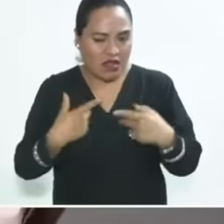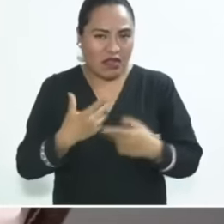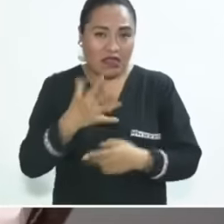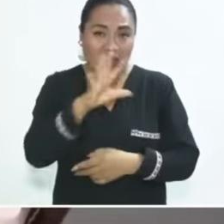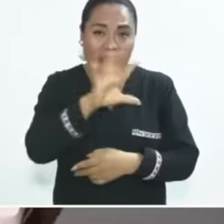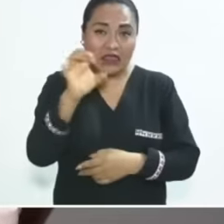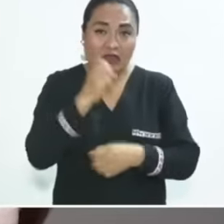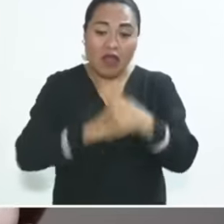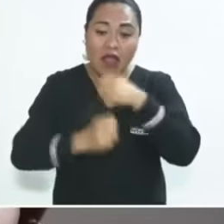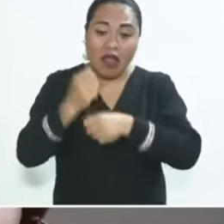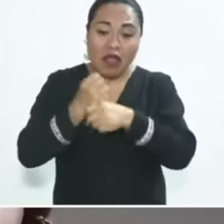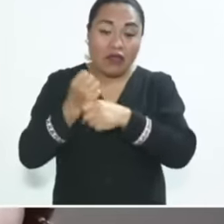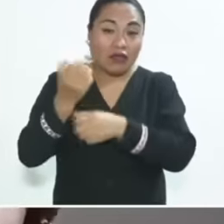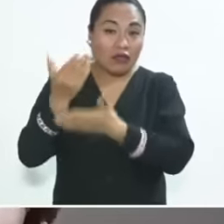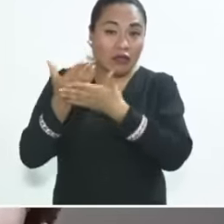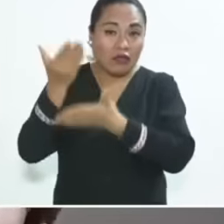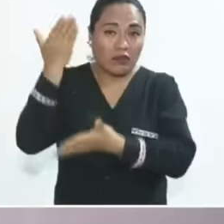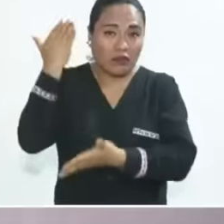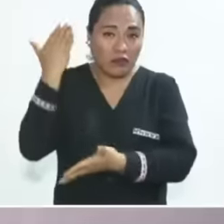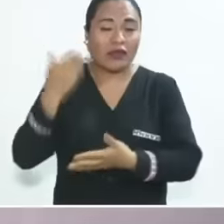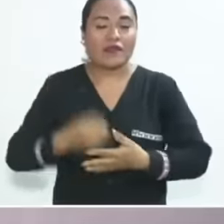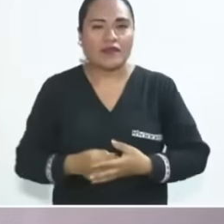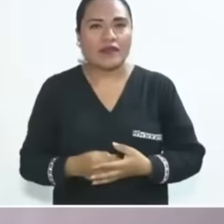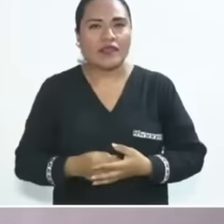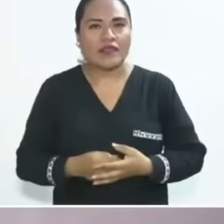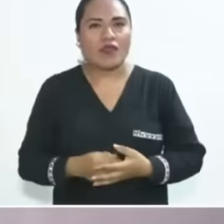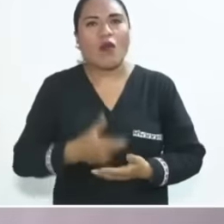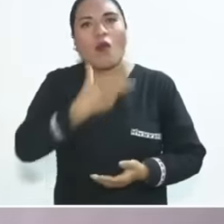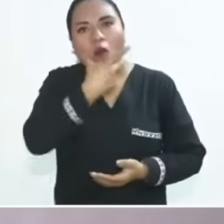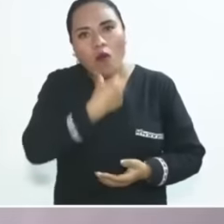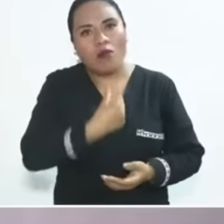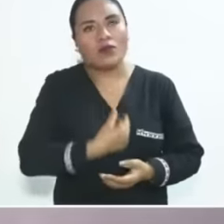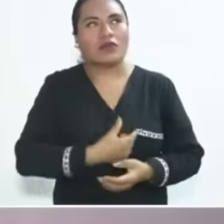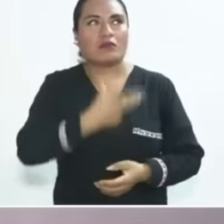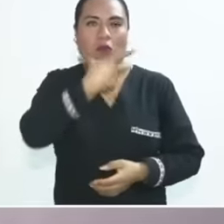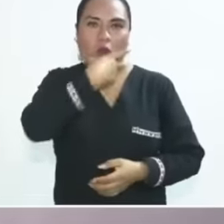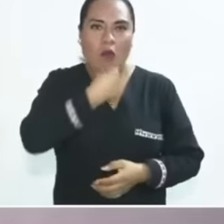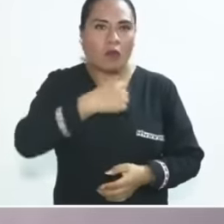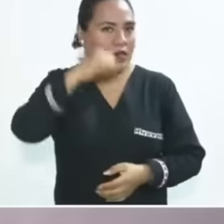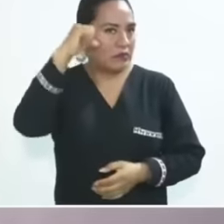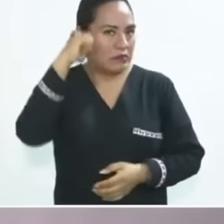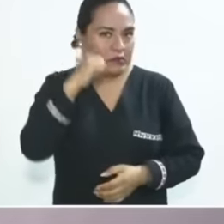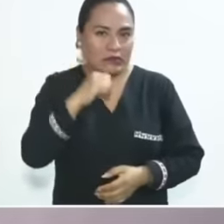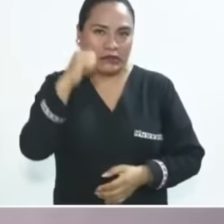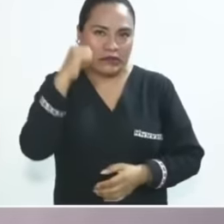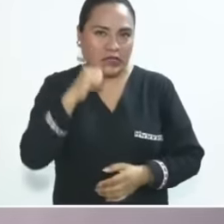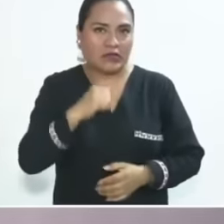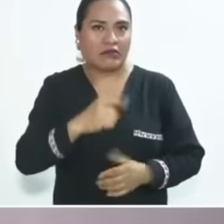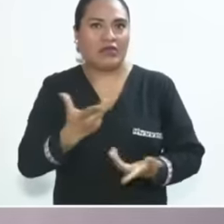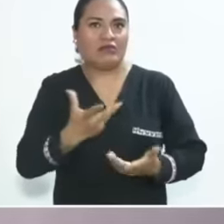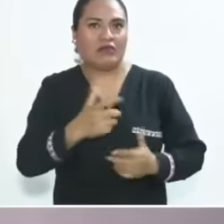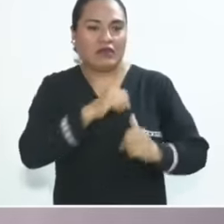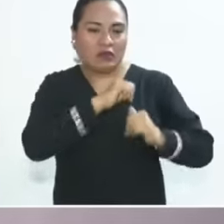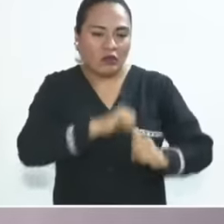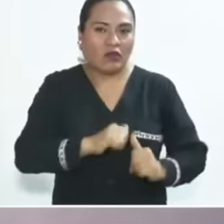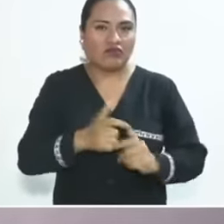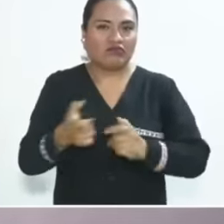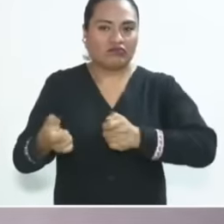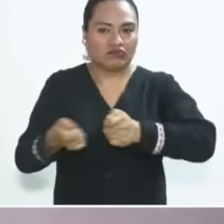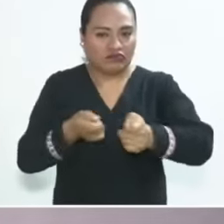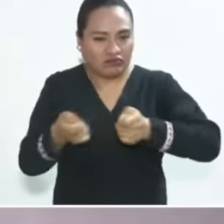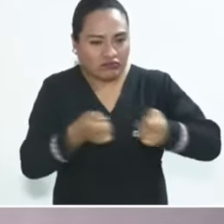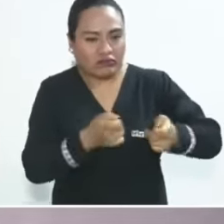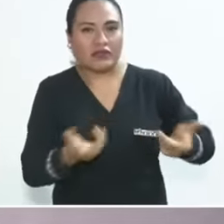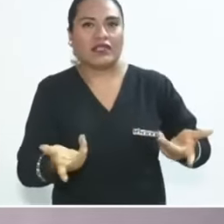500 años, pues puros hombres gobernaron lo que